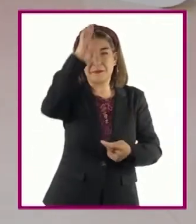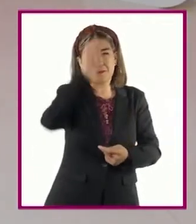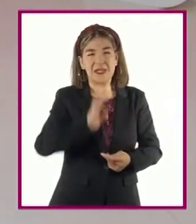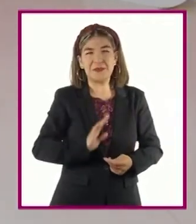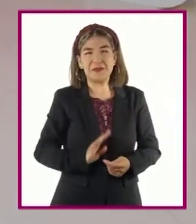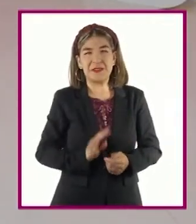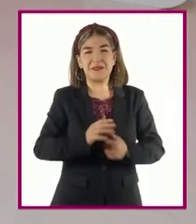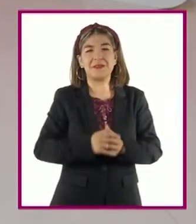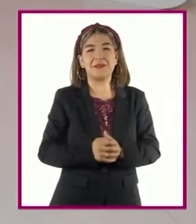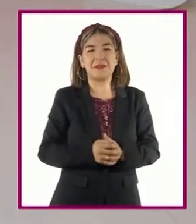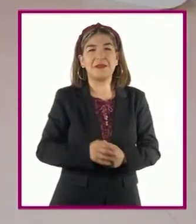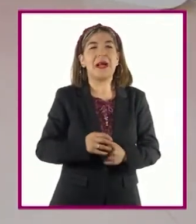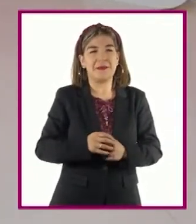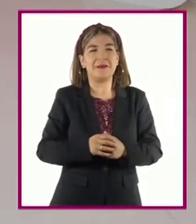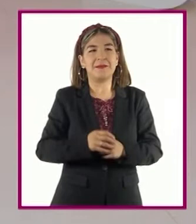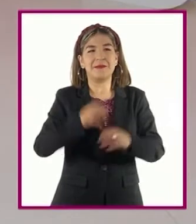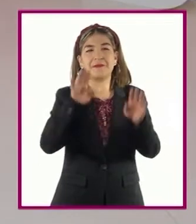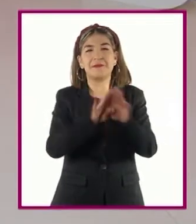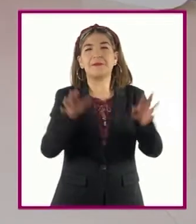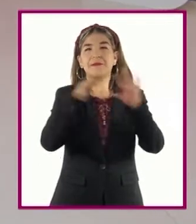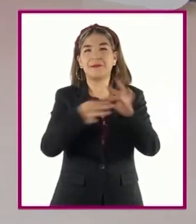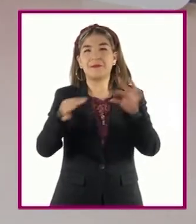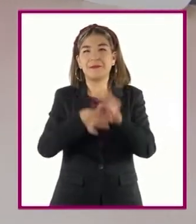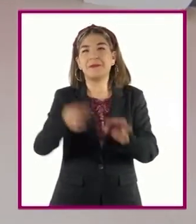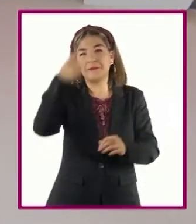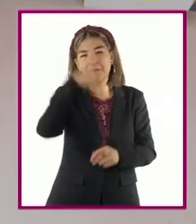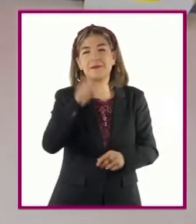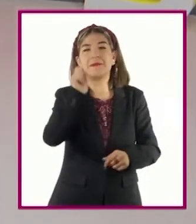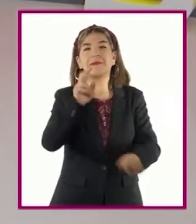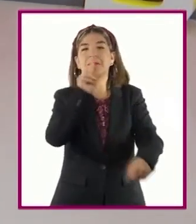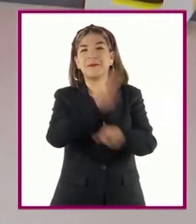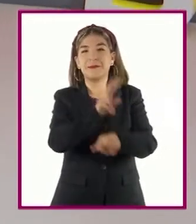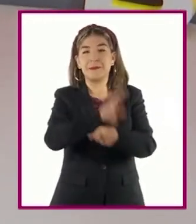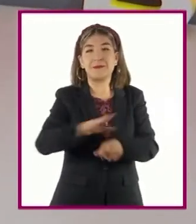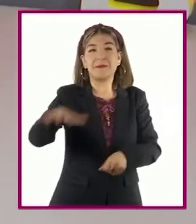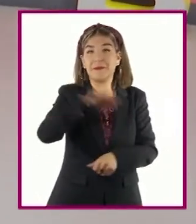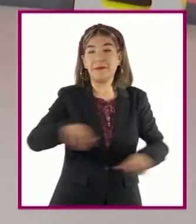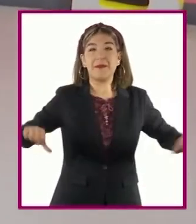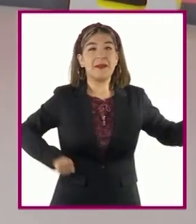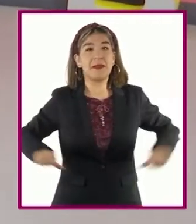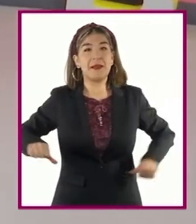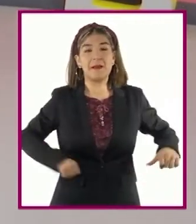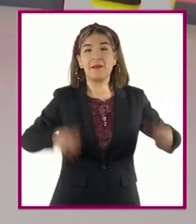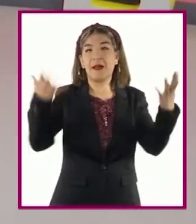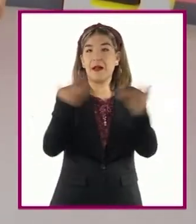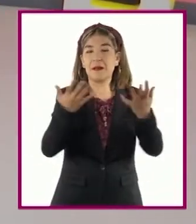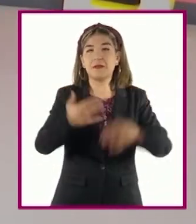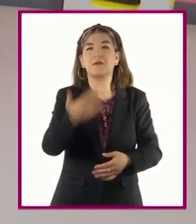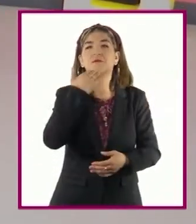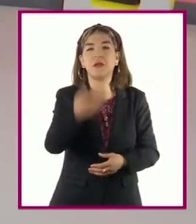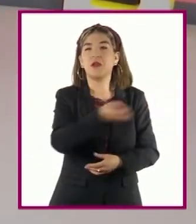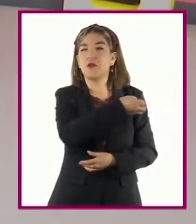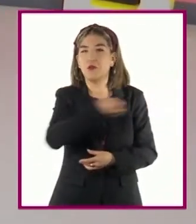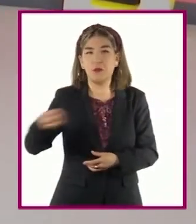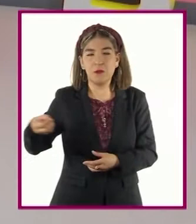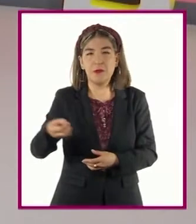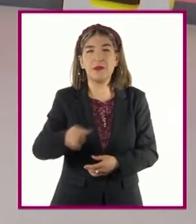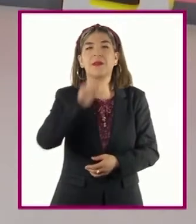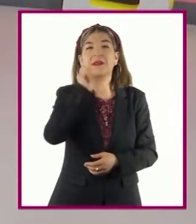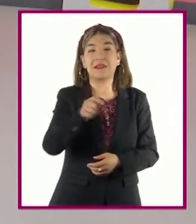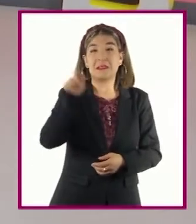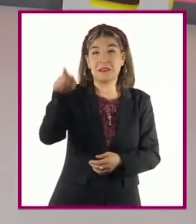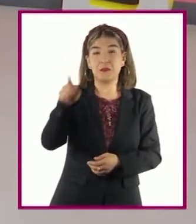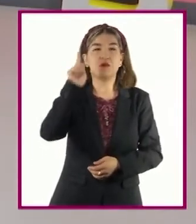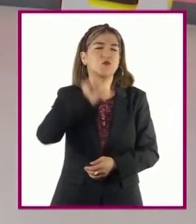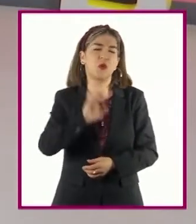este rol les otorga la facultad para vigilar que esta actividad se desarrolle con un orden, pues es ella